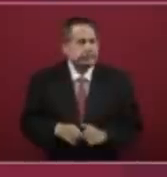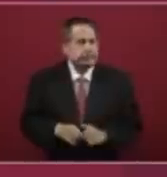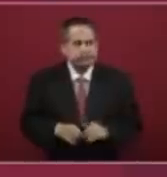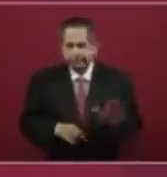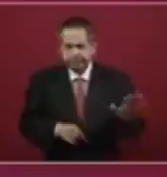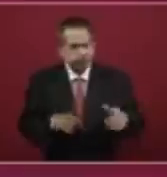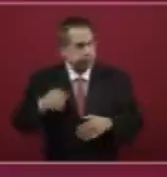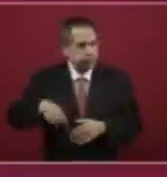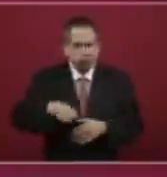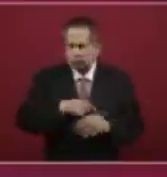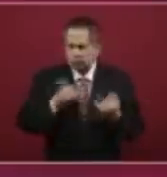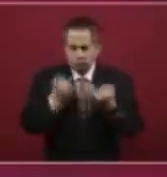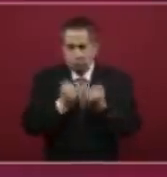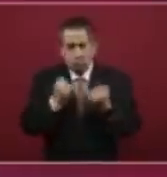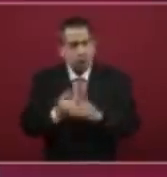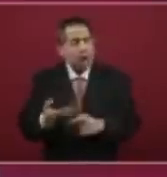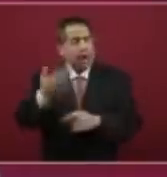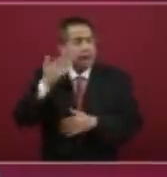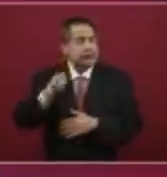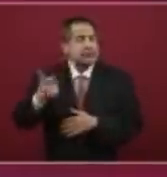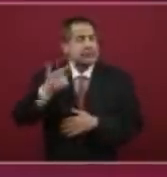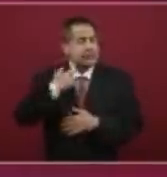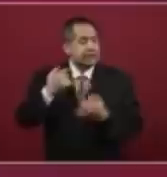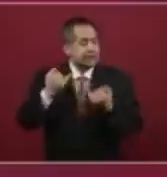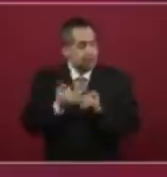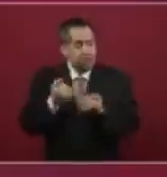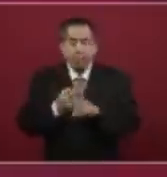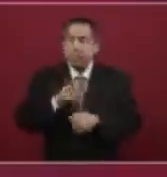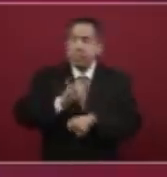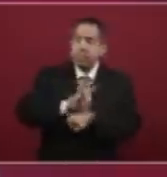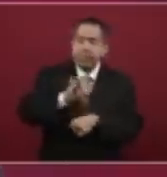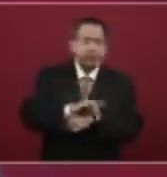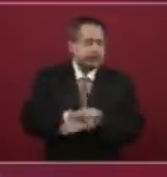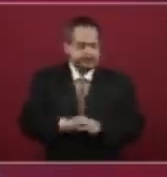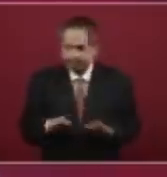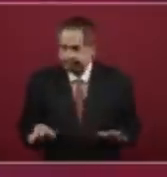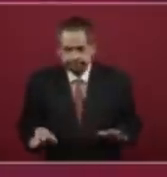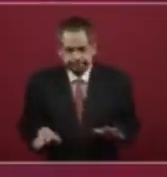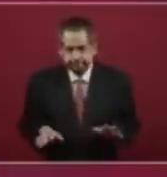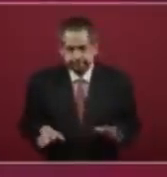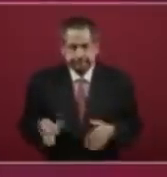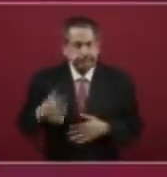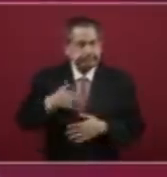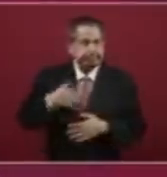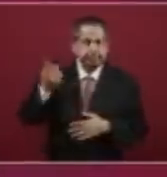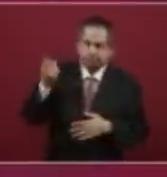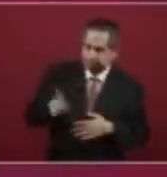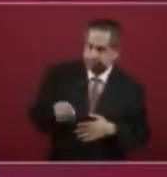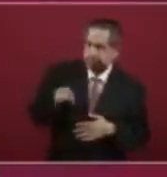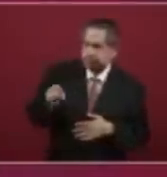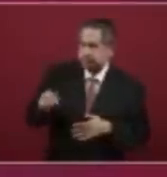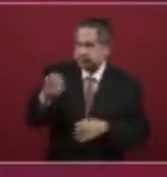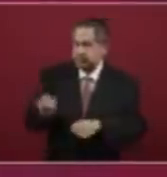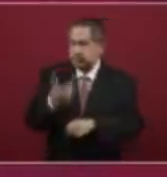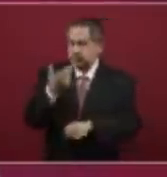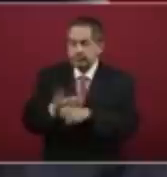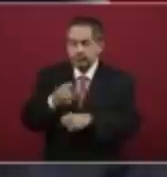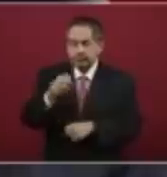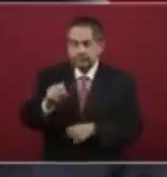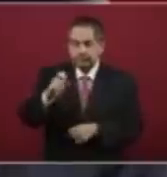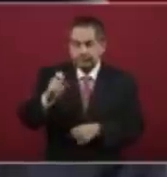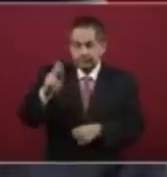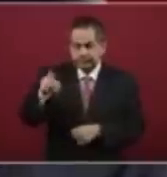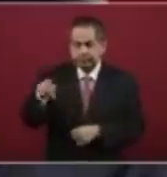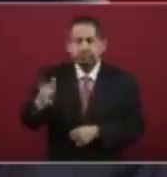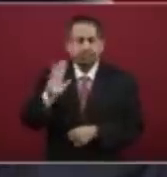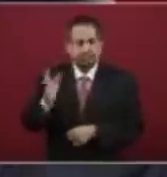no somos iguales, no somos simuladores. Entonces, la instrucción que tiene el secretario de Educación